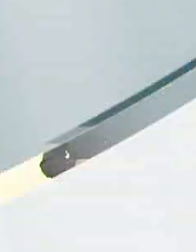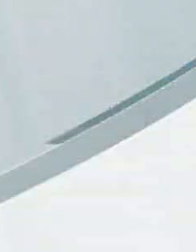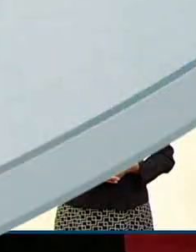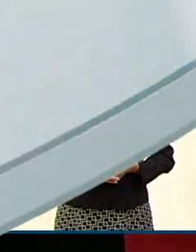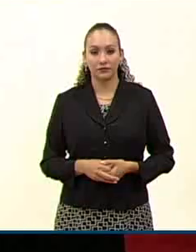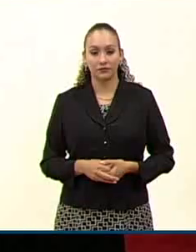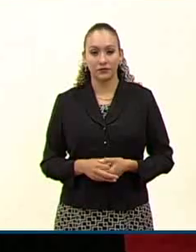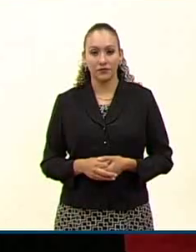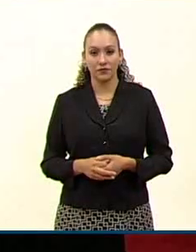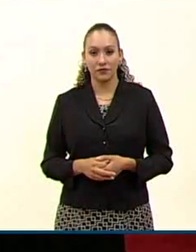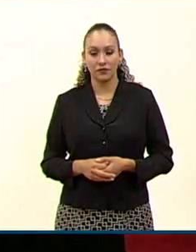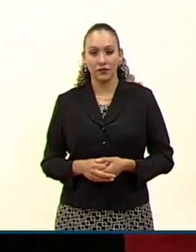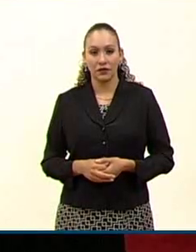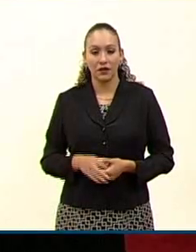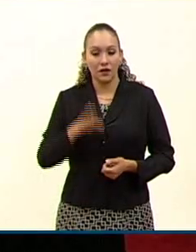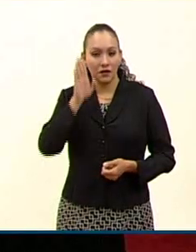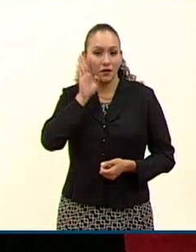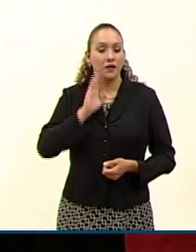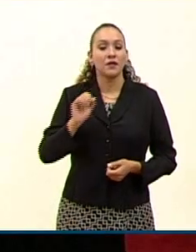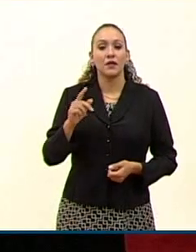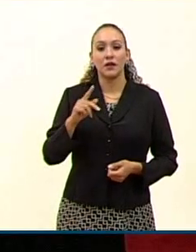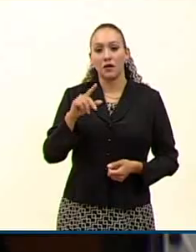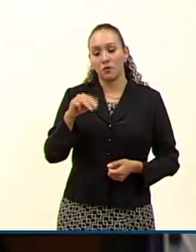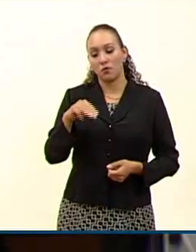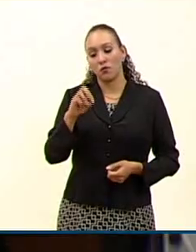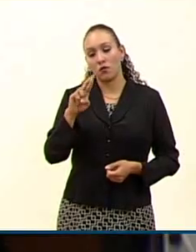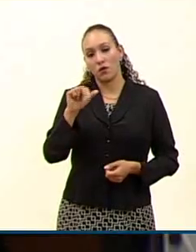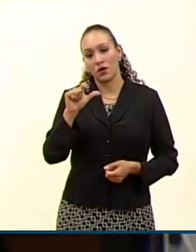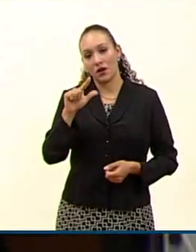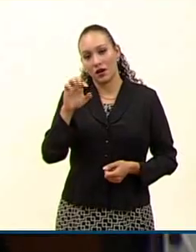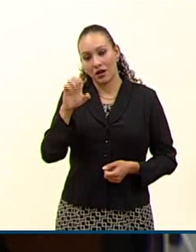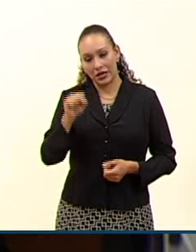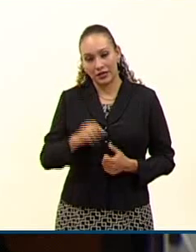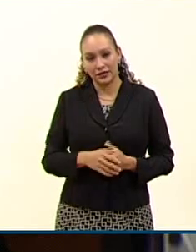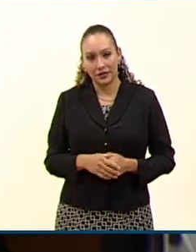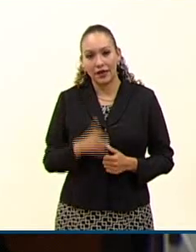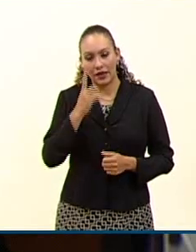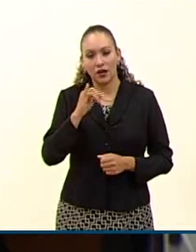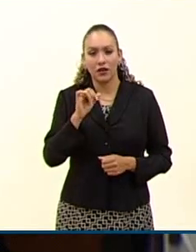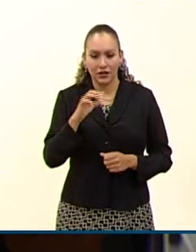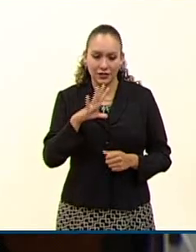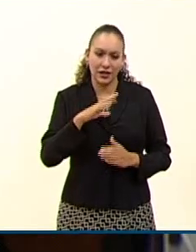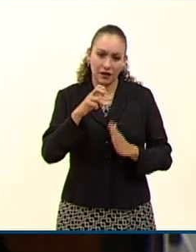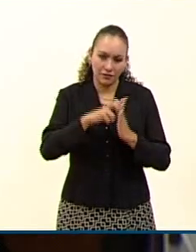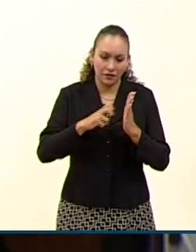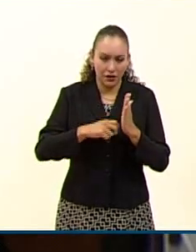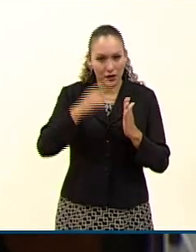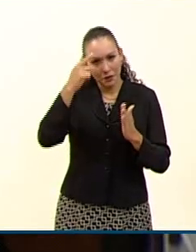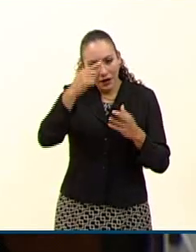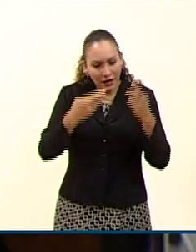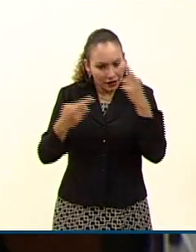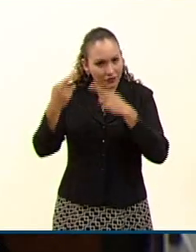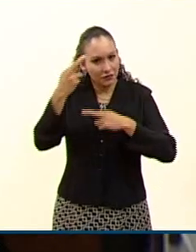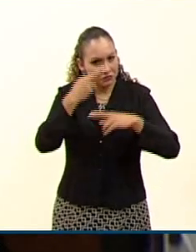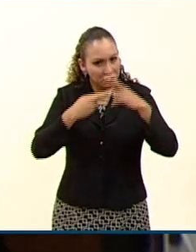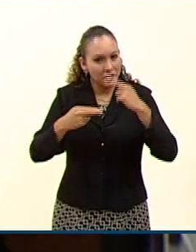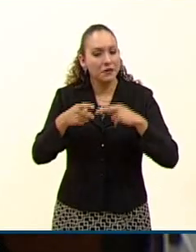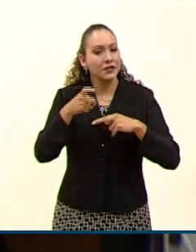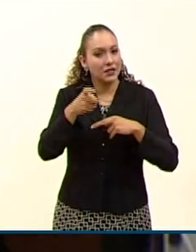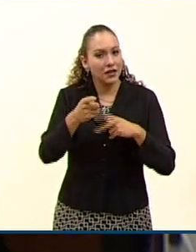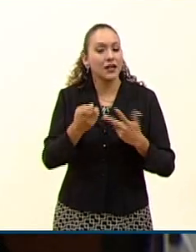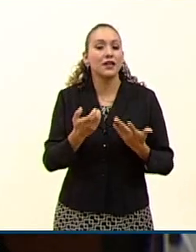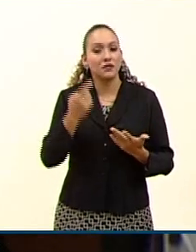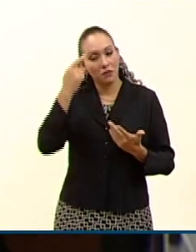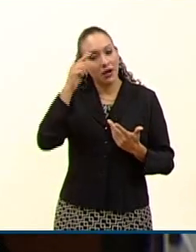El ministro oponente, Luis María Aguilar Morales, retiró el asunto para realizar ajustes y continuar con el análisis de esta acción